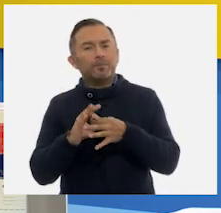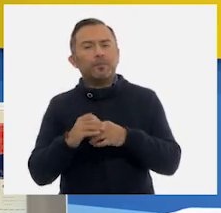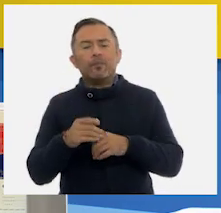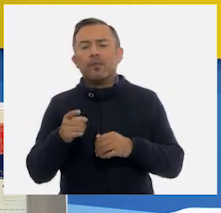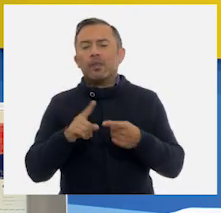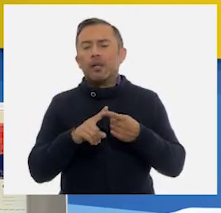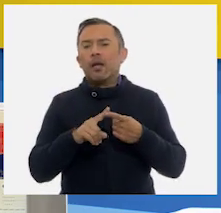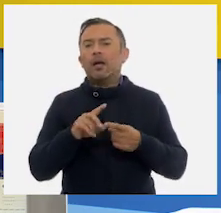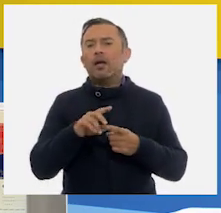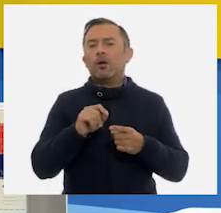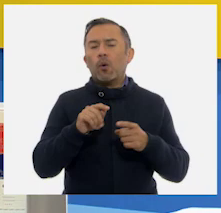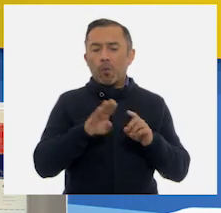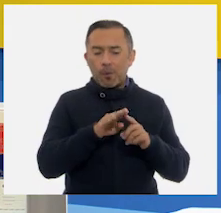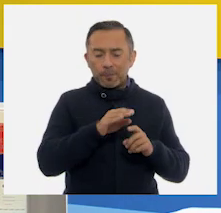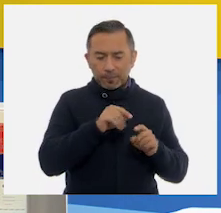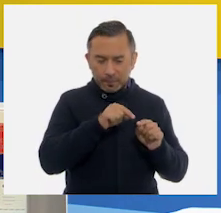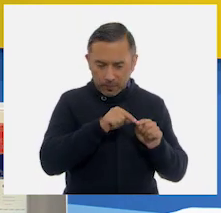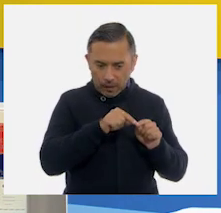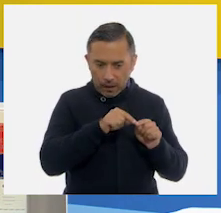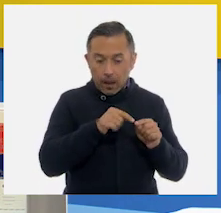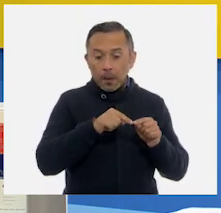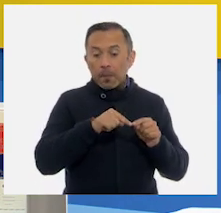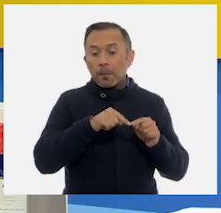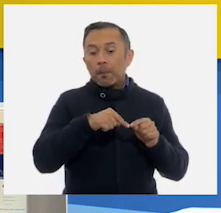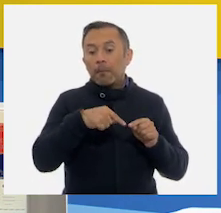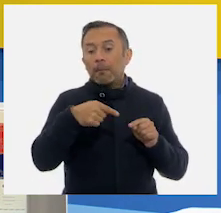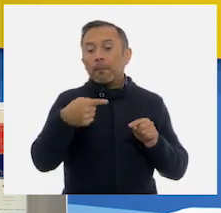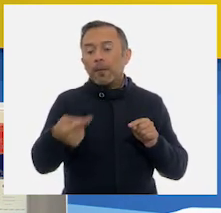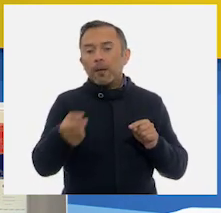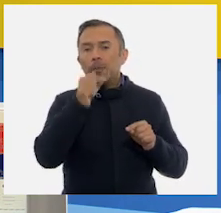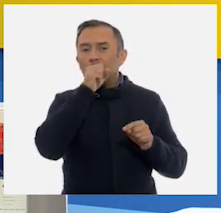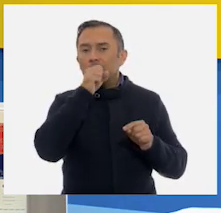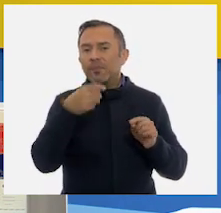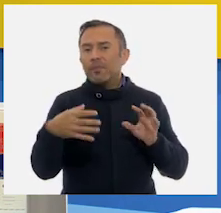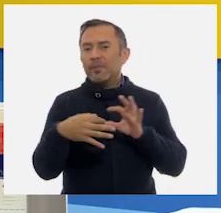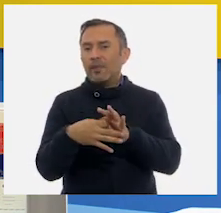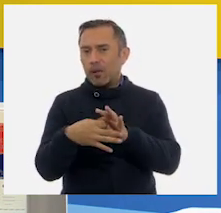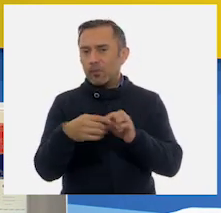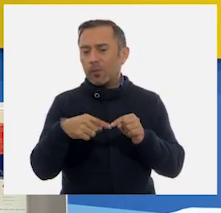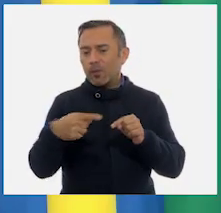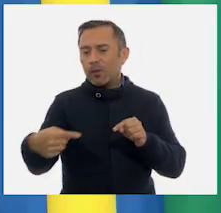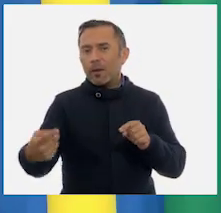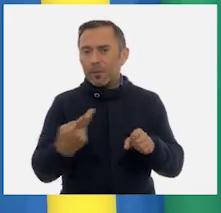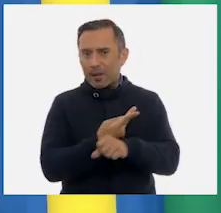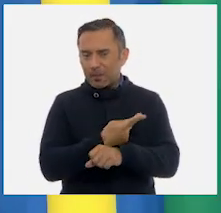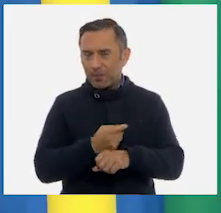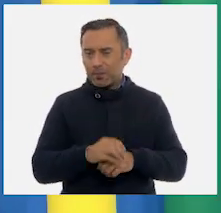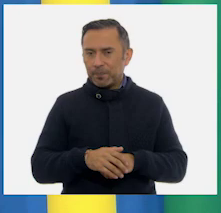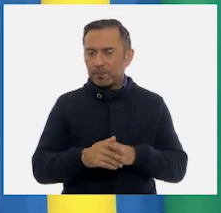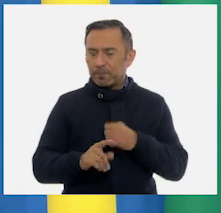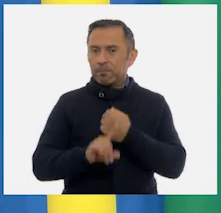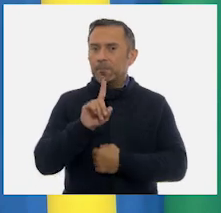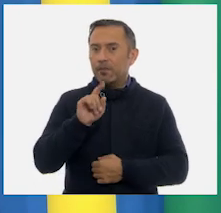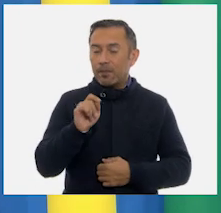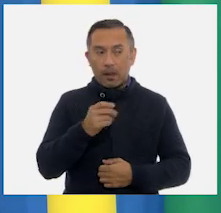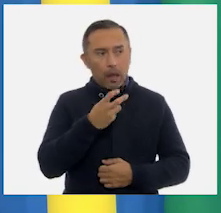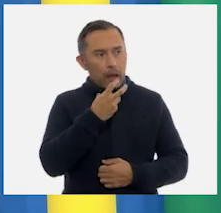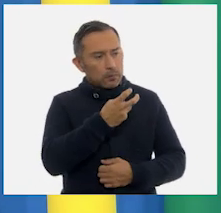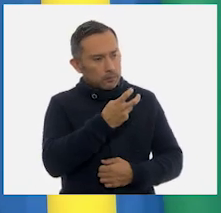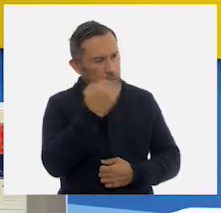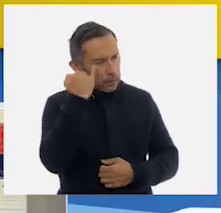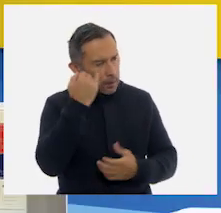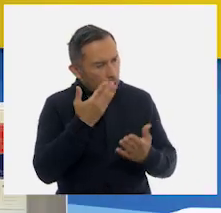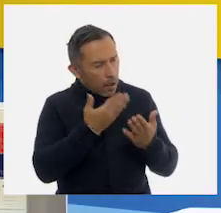y consecuencia. Y vamos a vincularlo con los relatos que hemos estado trabajando. Gaby, esa propuesta me